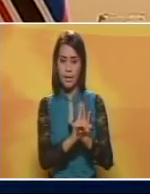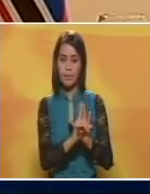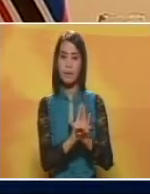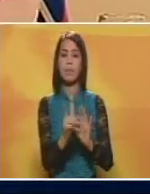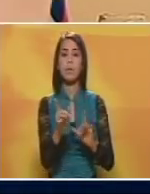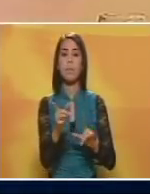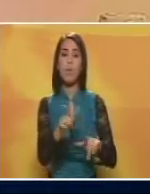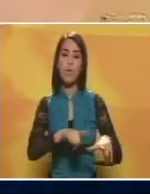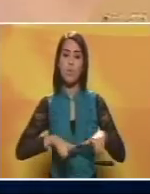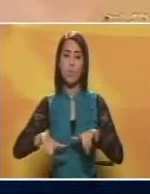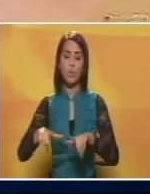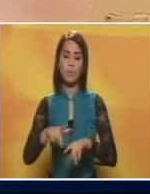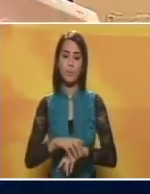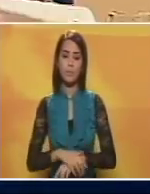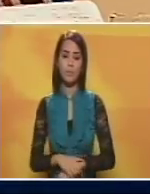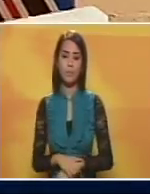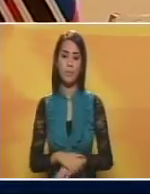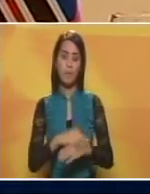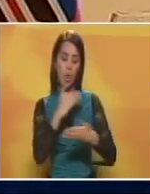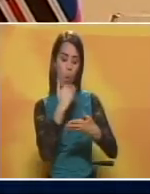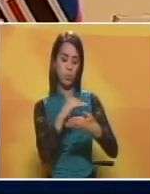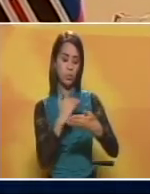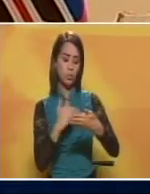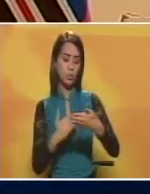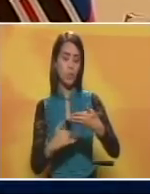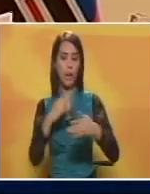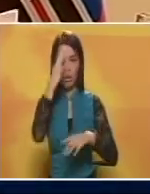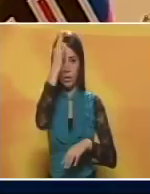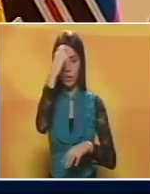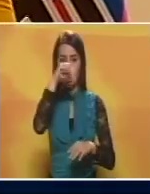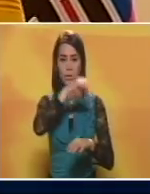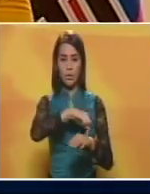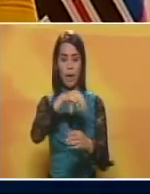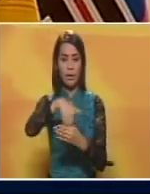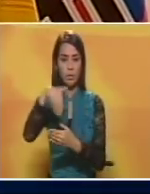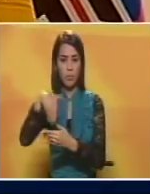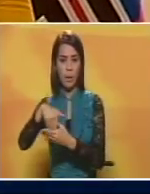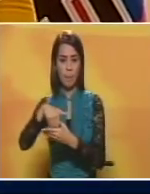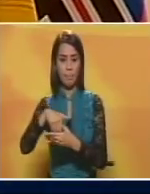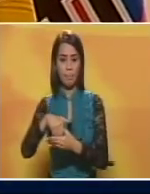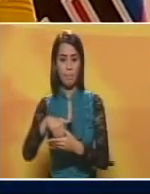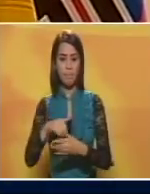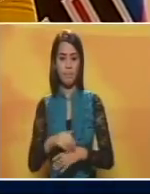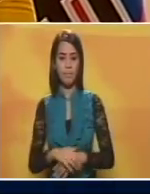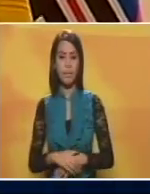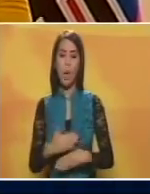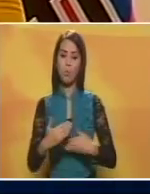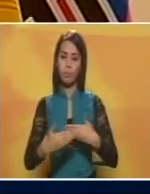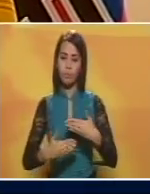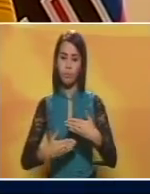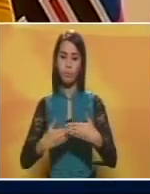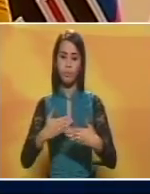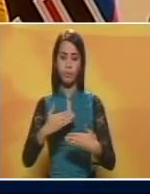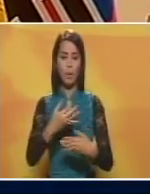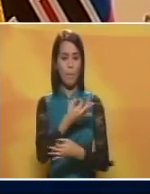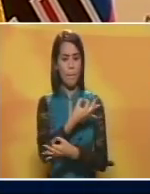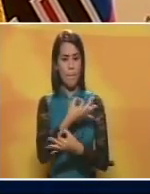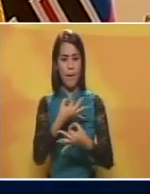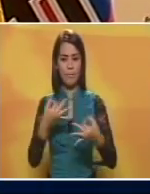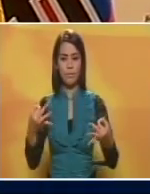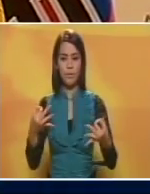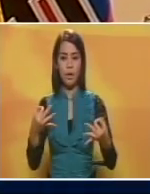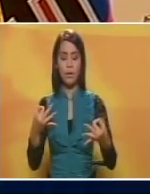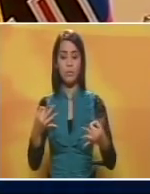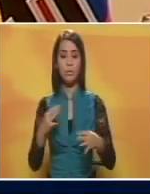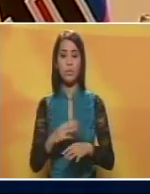regionales. El cronograma del Consejo Nacional Electoral ha venido funcionando perfectamente tal